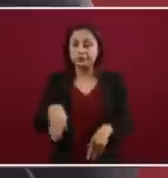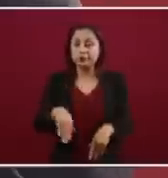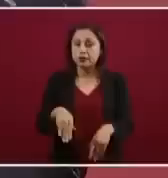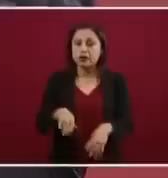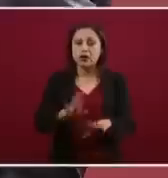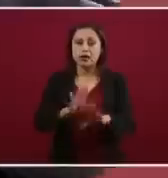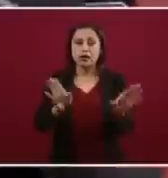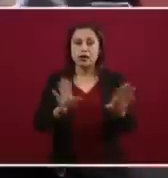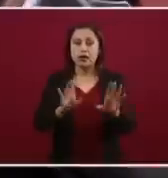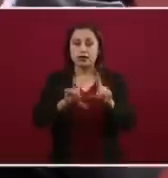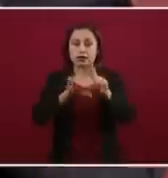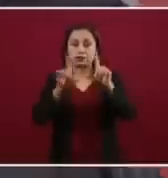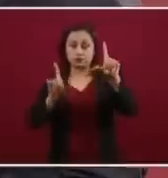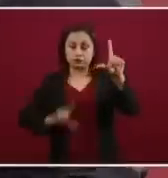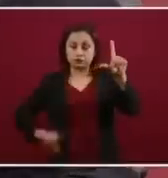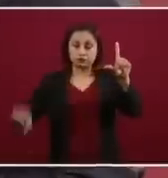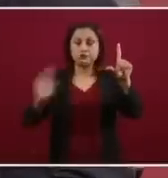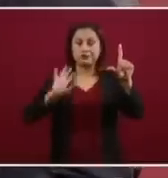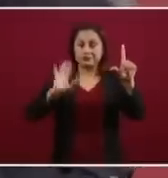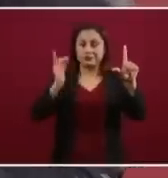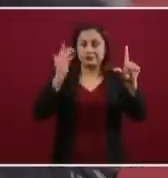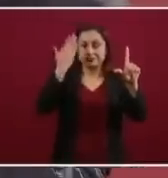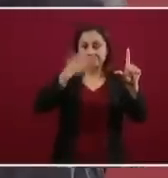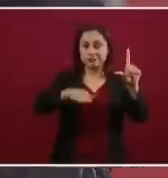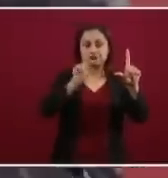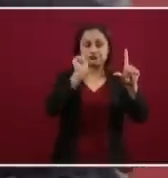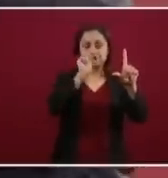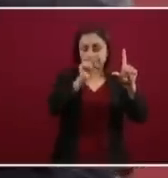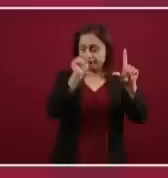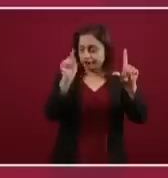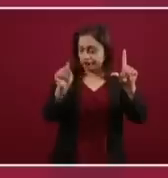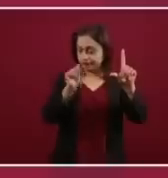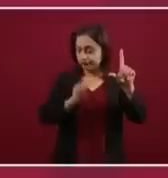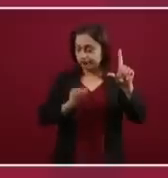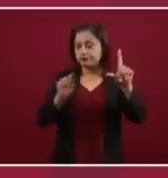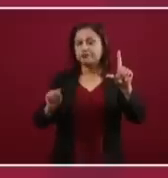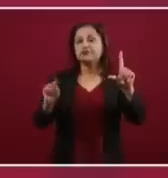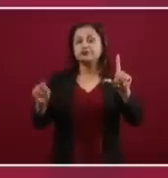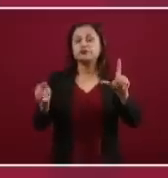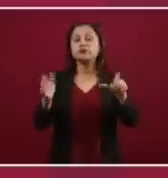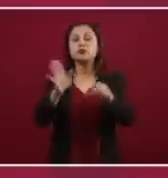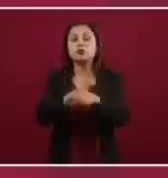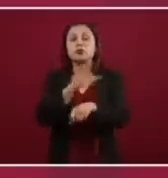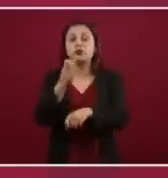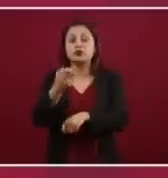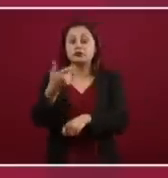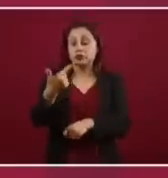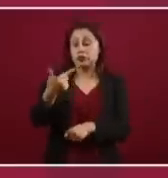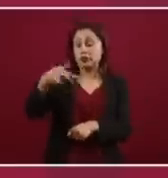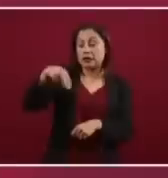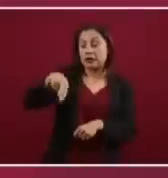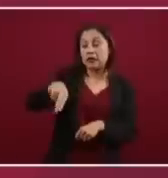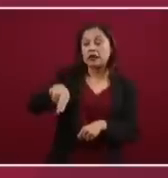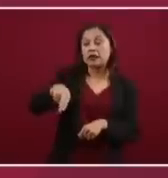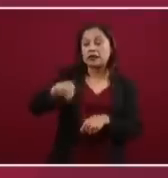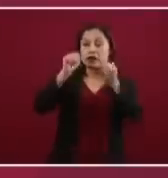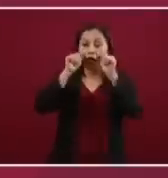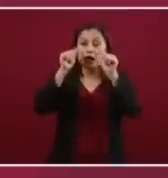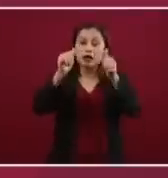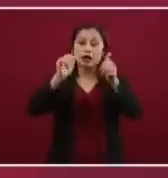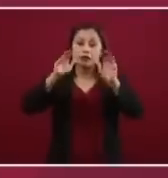está muy localizado. Entonces, la Guardia Nacional está atendiendo eso,